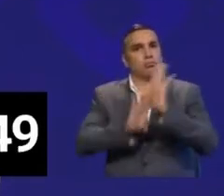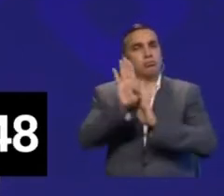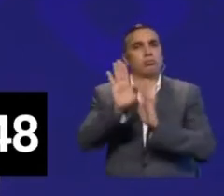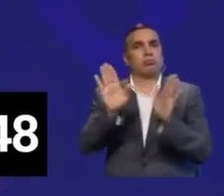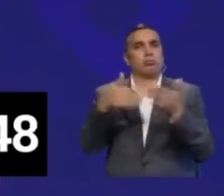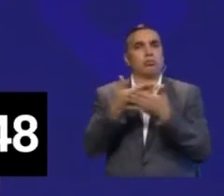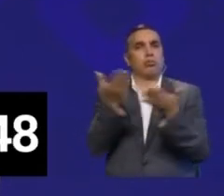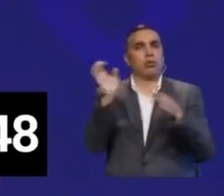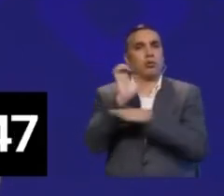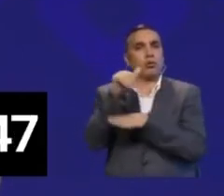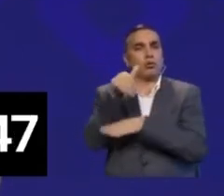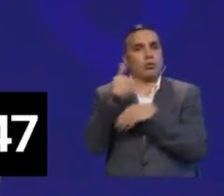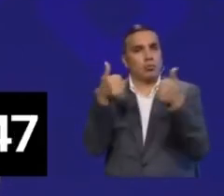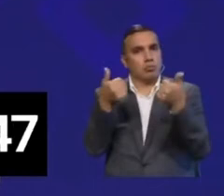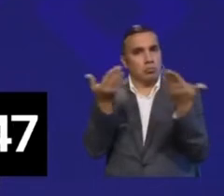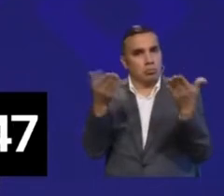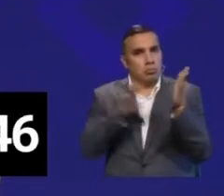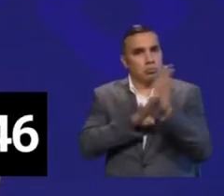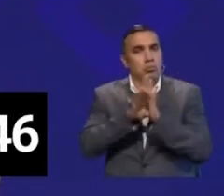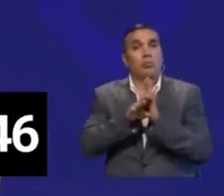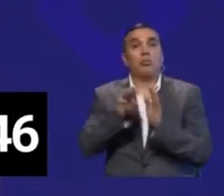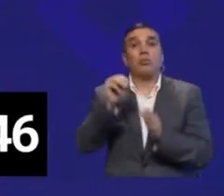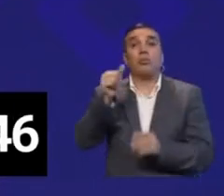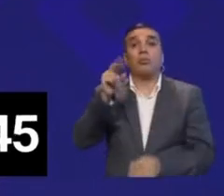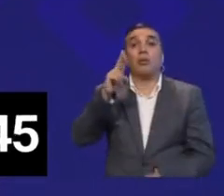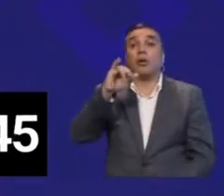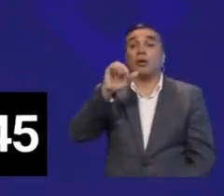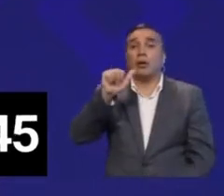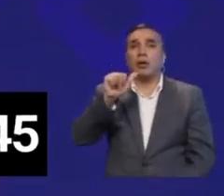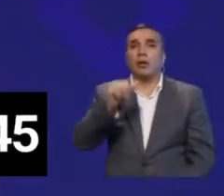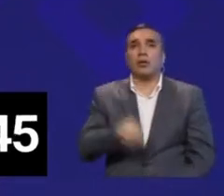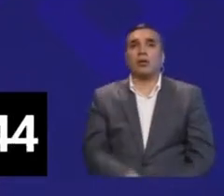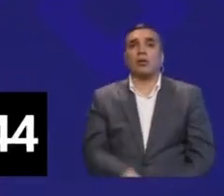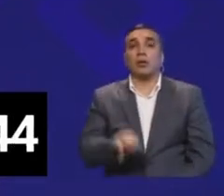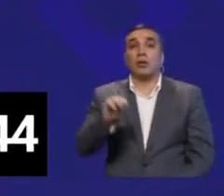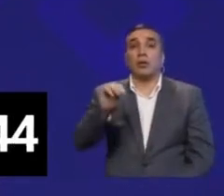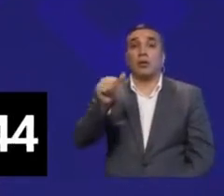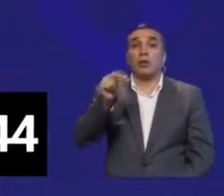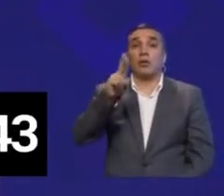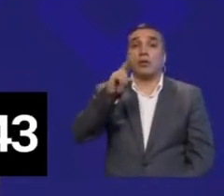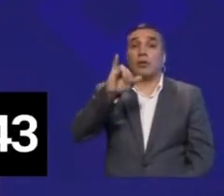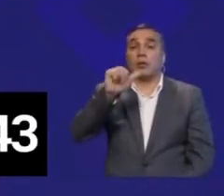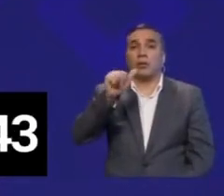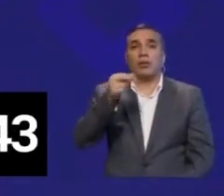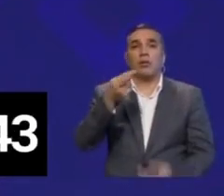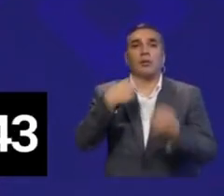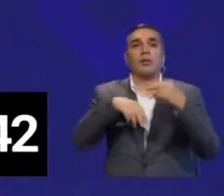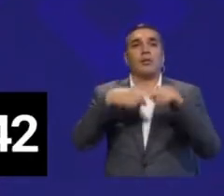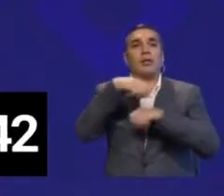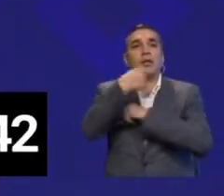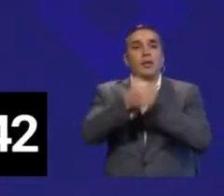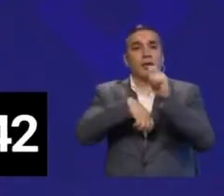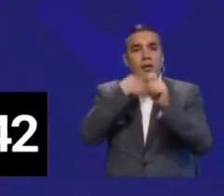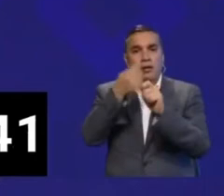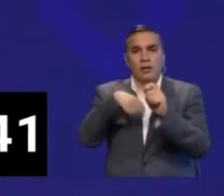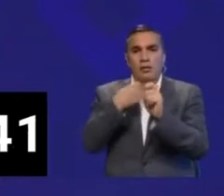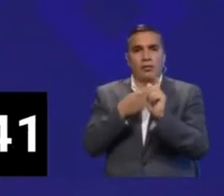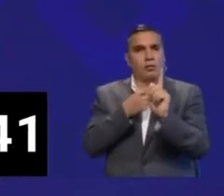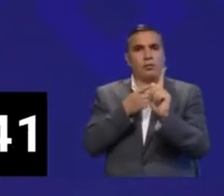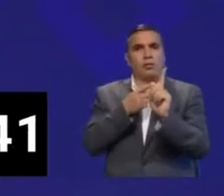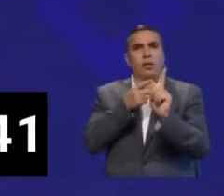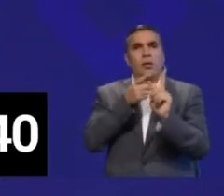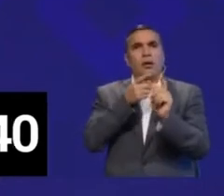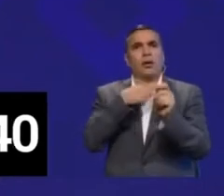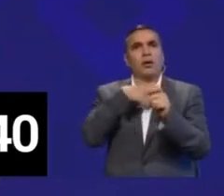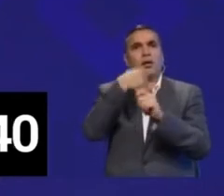todos. Tenemos también a María Urbina. María Urbina comercia el banano. Necesitamos saber